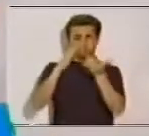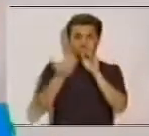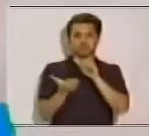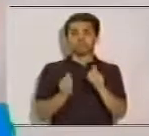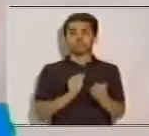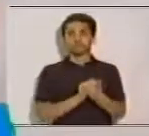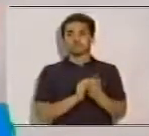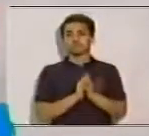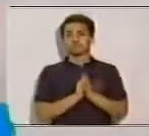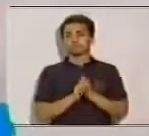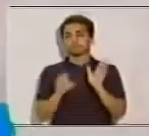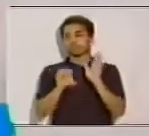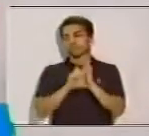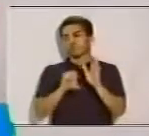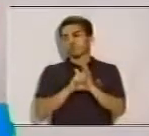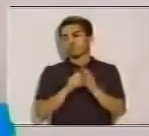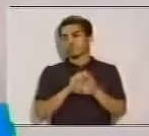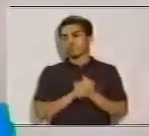Por ejemplo,